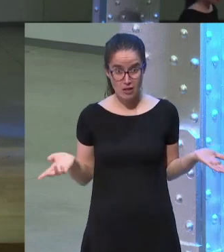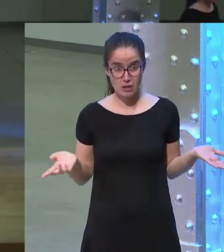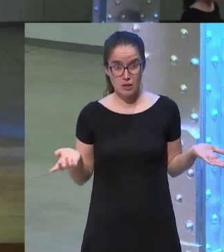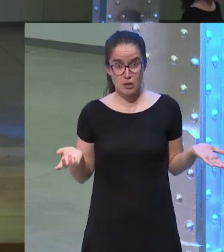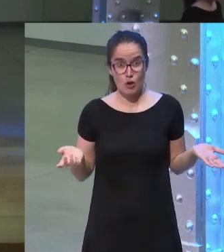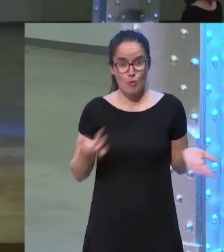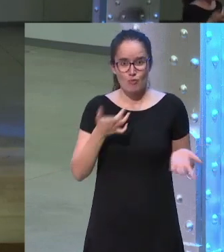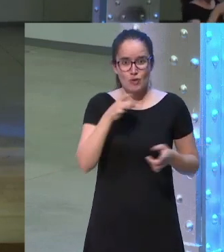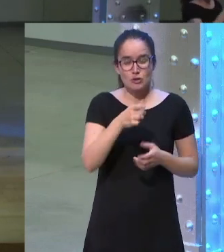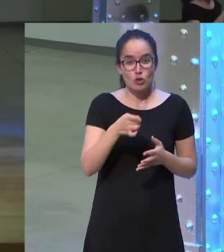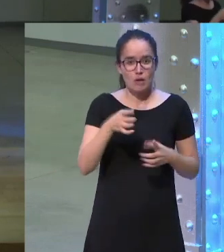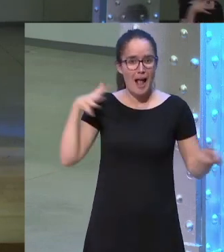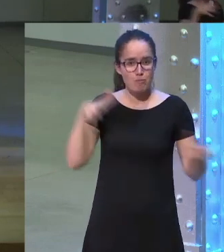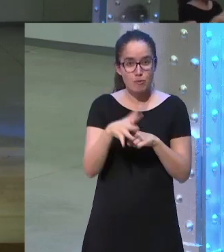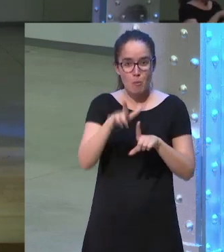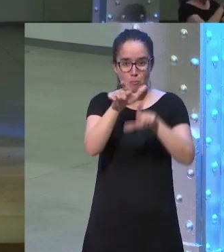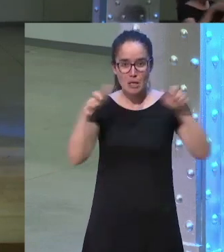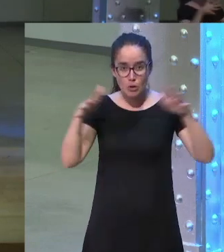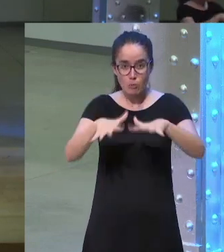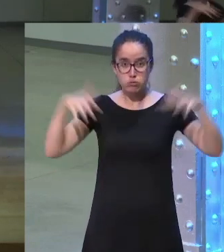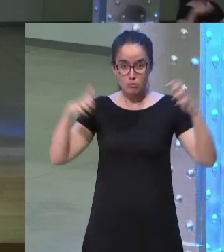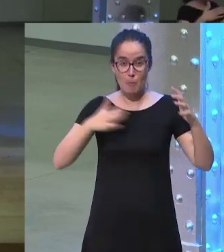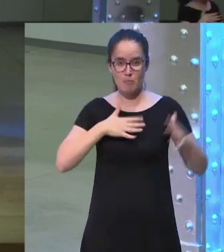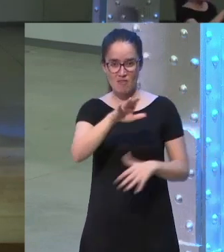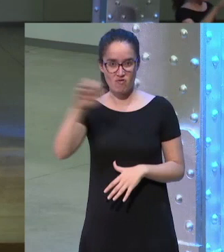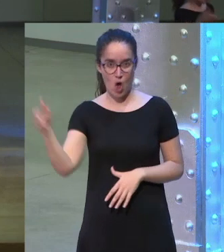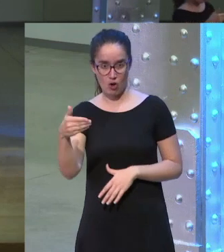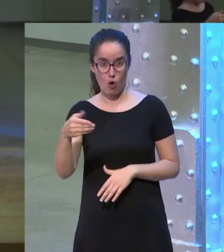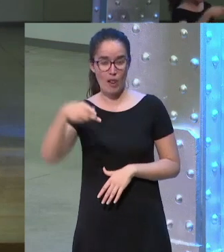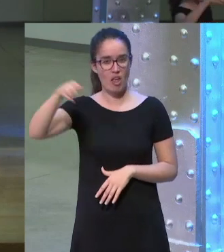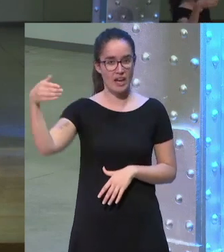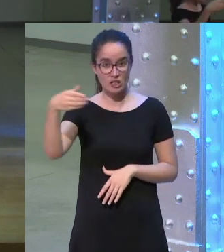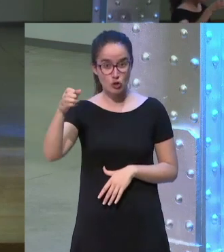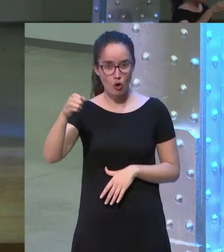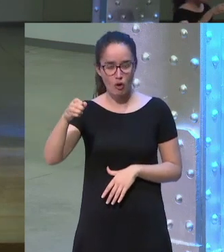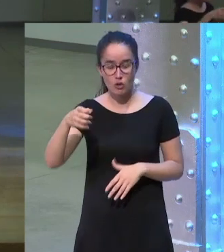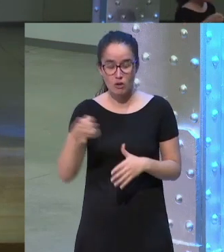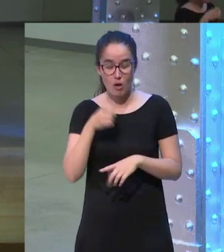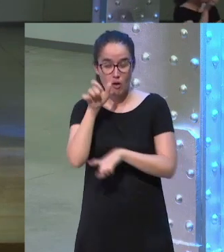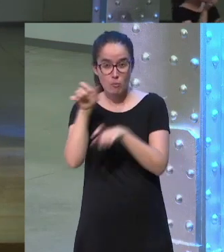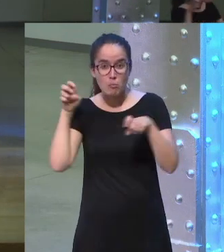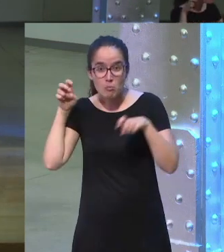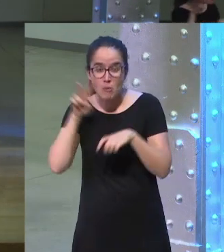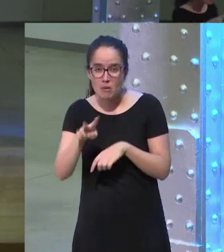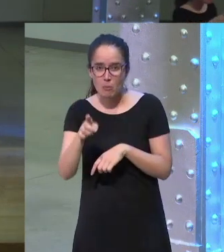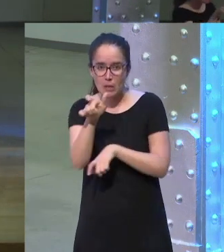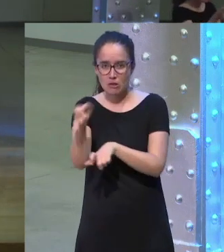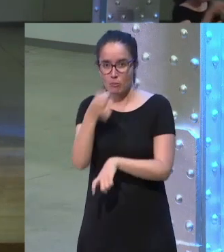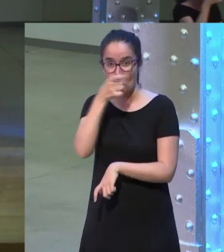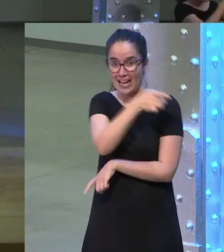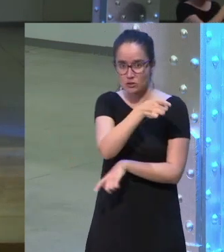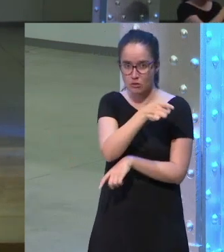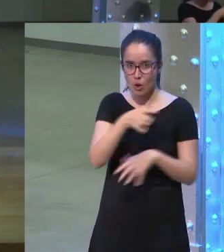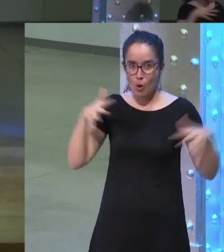como tienen muchos más espectadores que mi blog, que el de Nacho y que el de Enrique, pueden hacer, y de